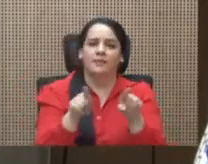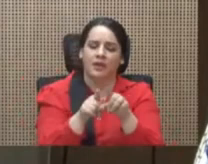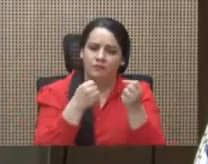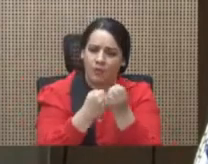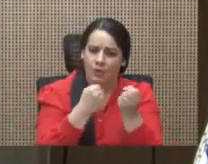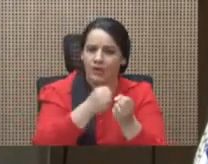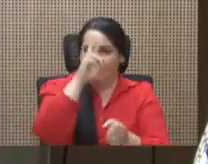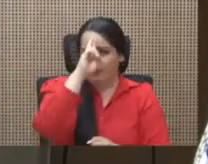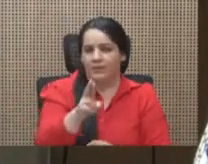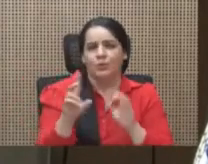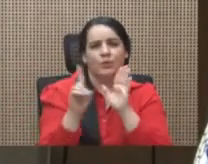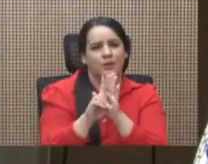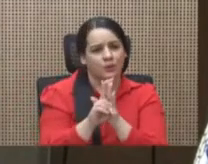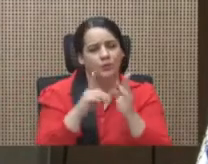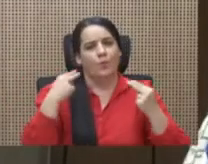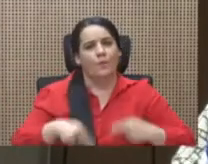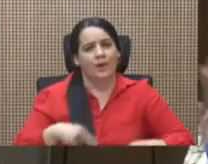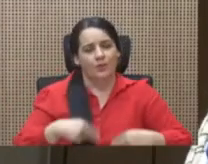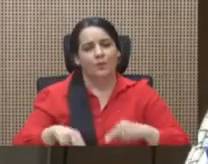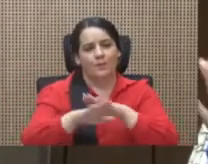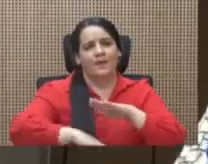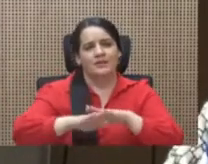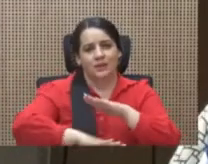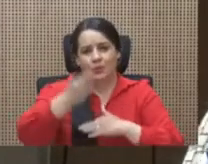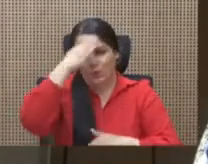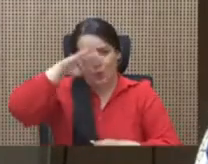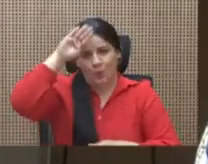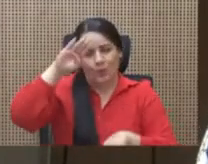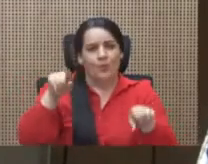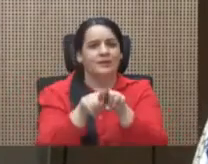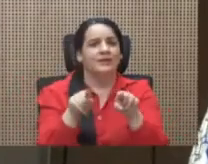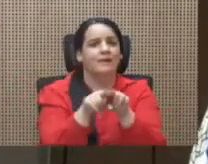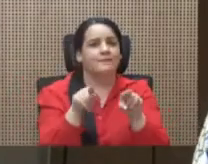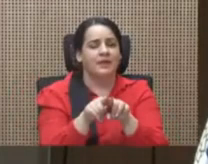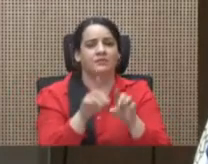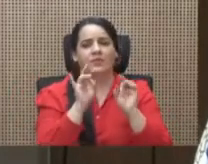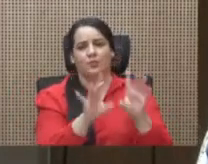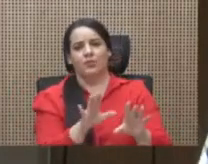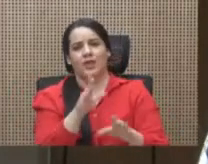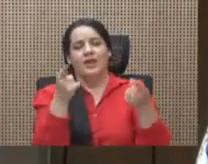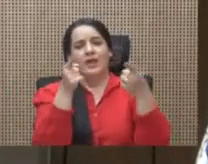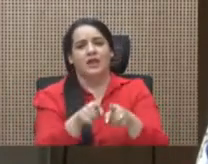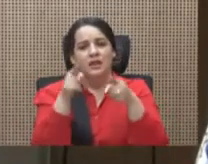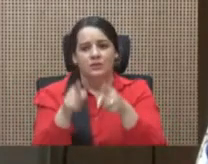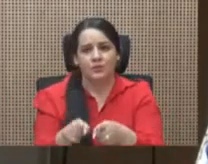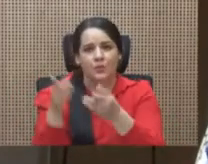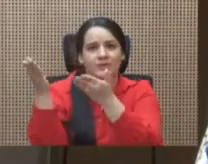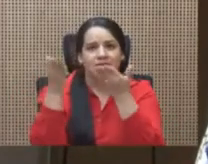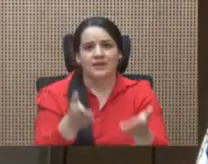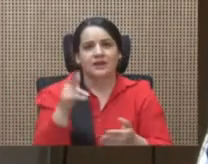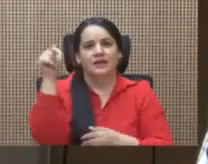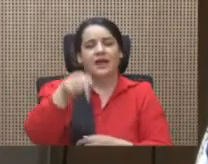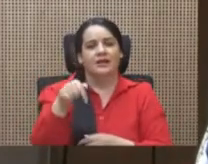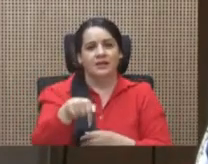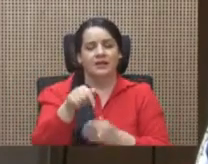los derechos humanos básicos en Cuba, y que también repudiemos el hecho de traer a